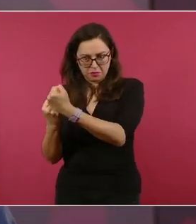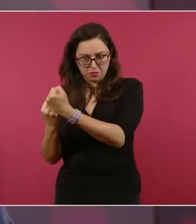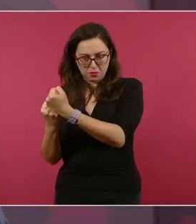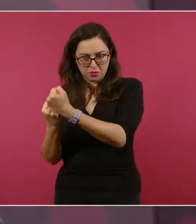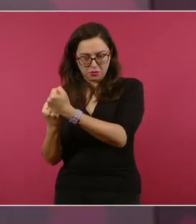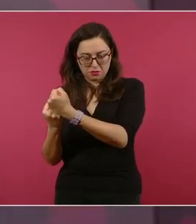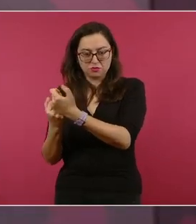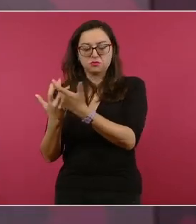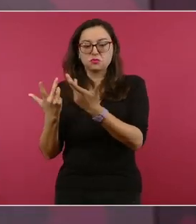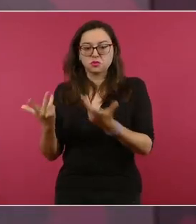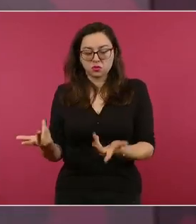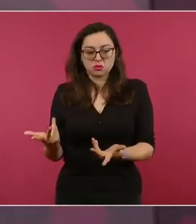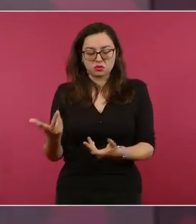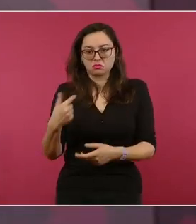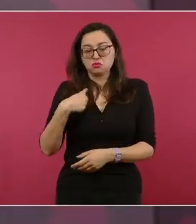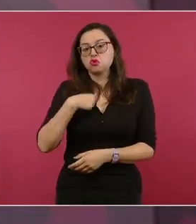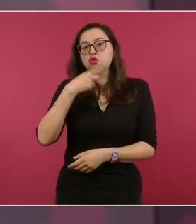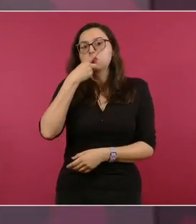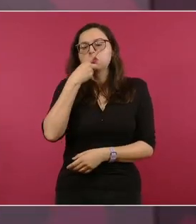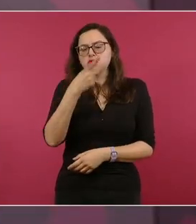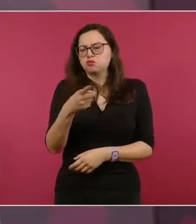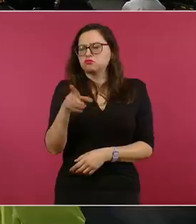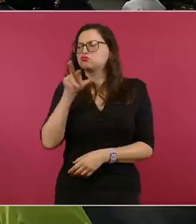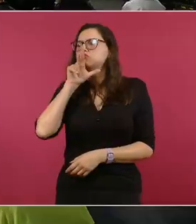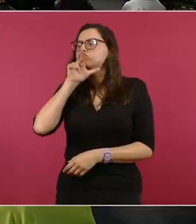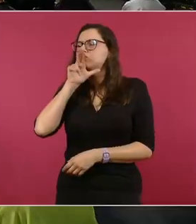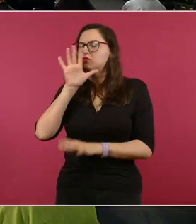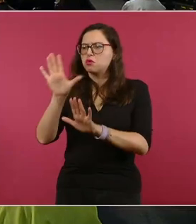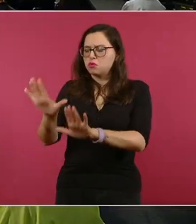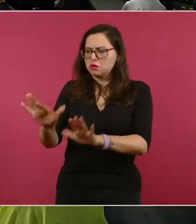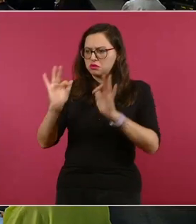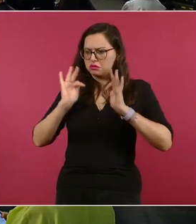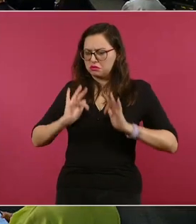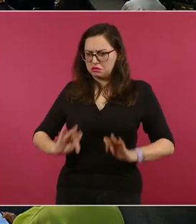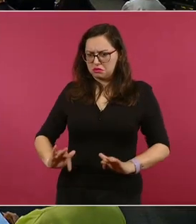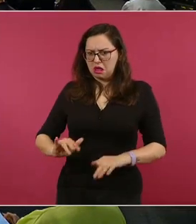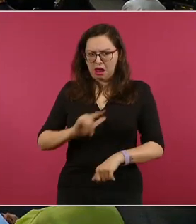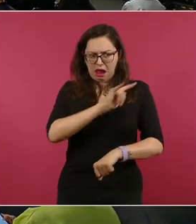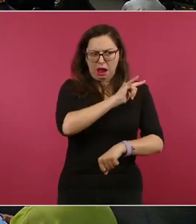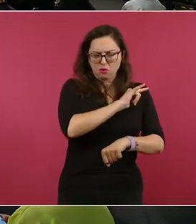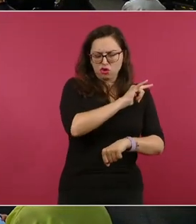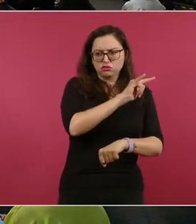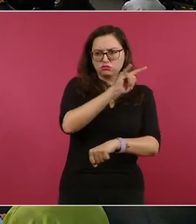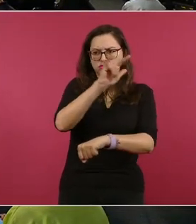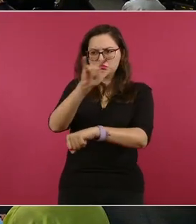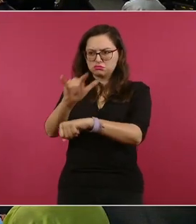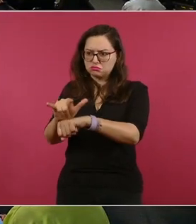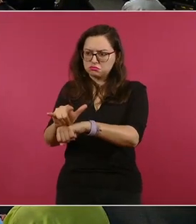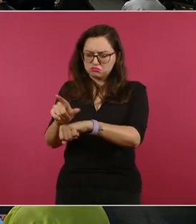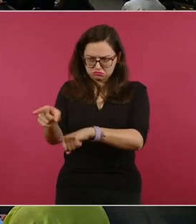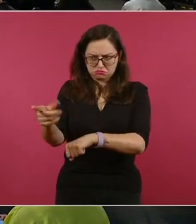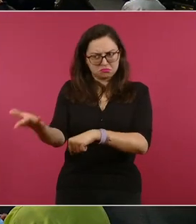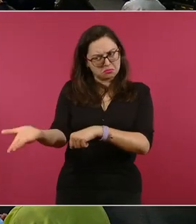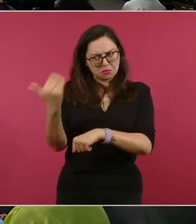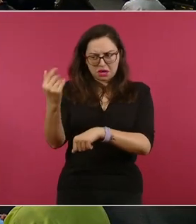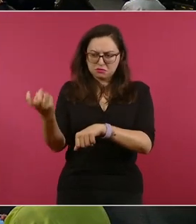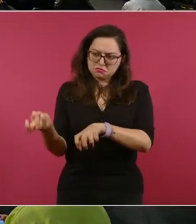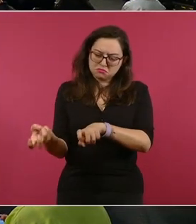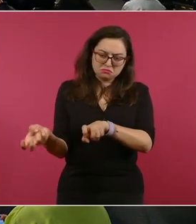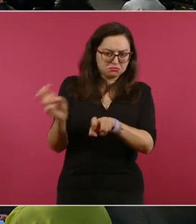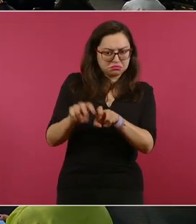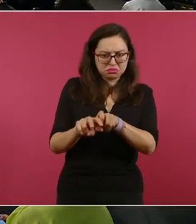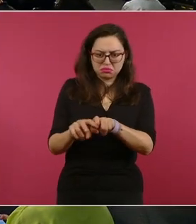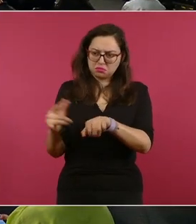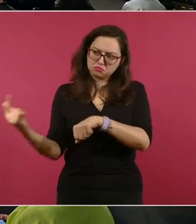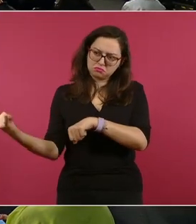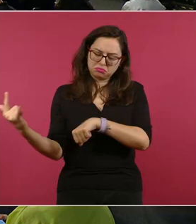va a ir un avión de la Fuerza Aérea a buscarla, a la embajadora. Entonces, a lo mejor ellos